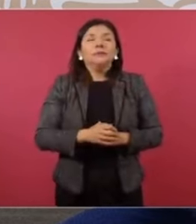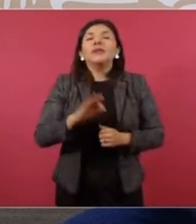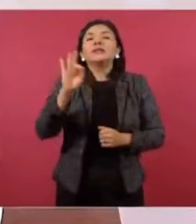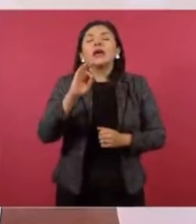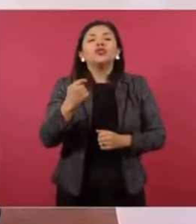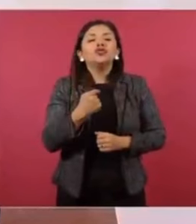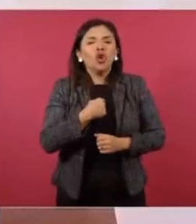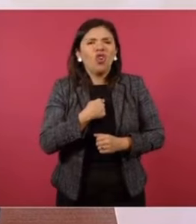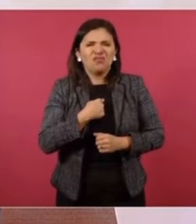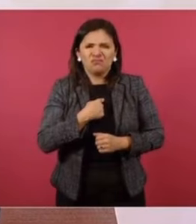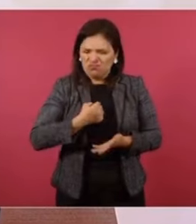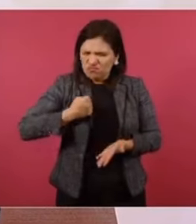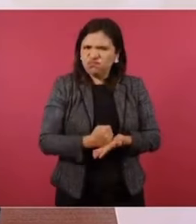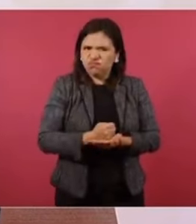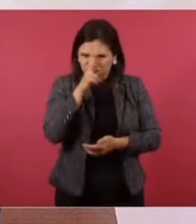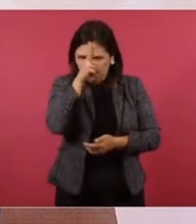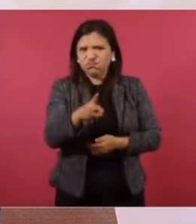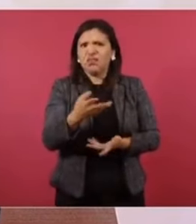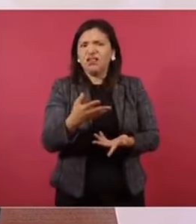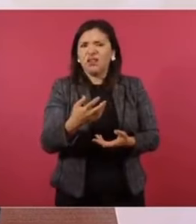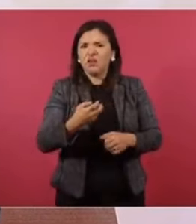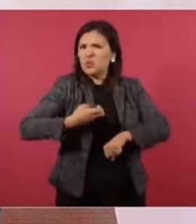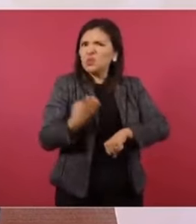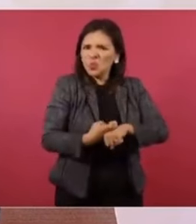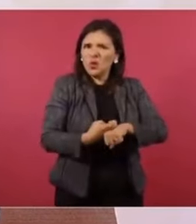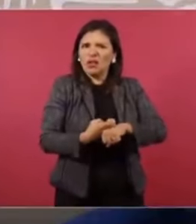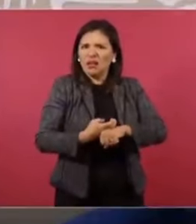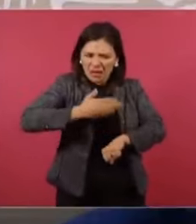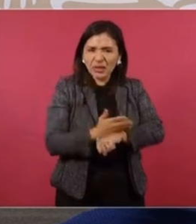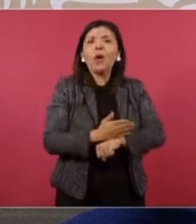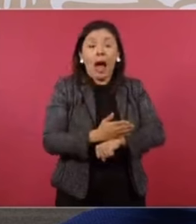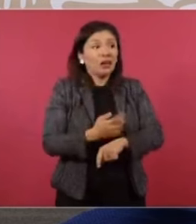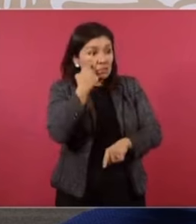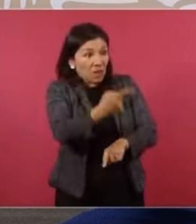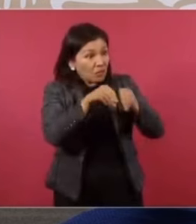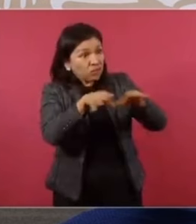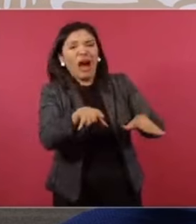calumnias autoritar presente